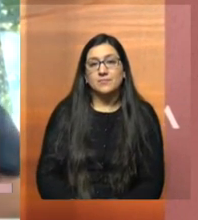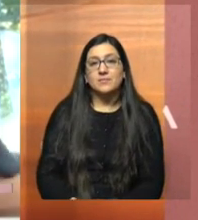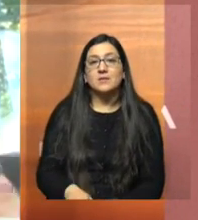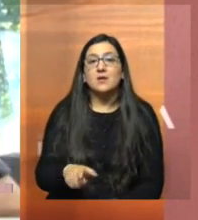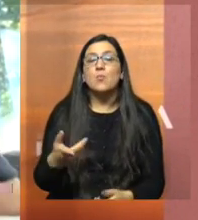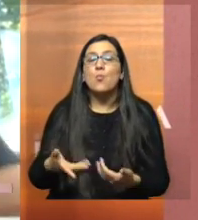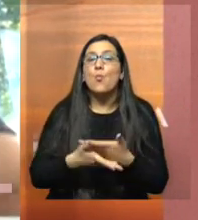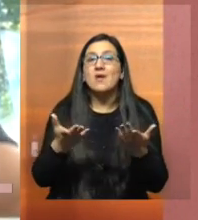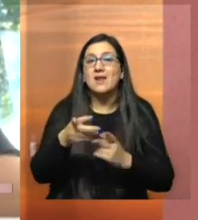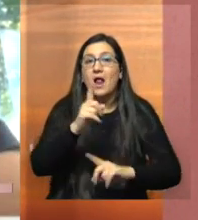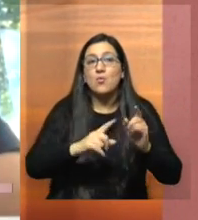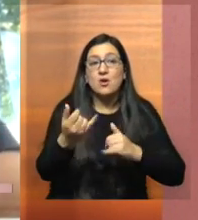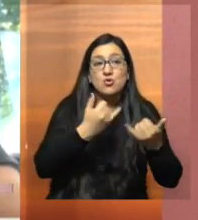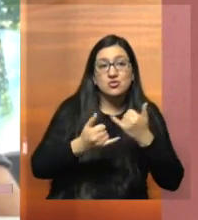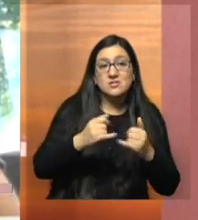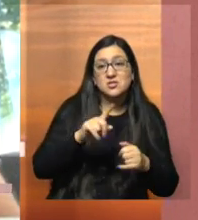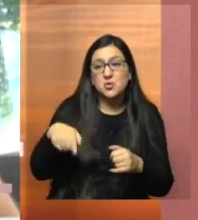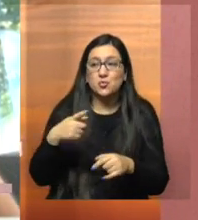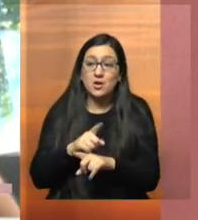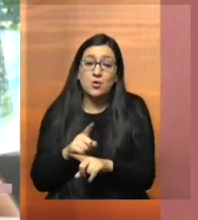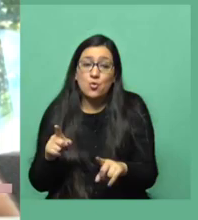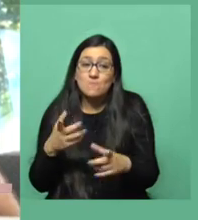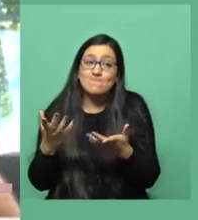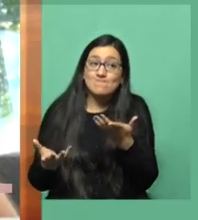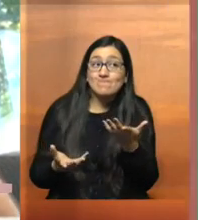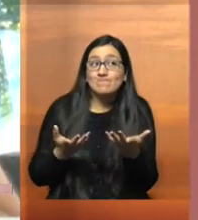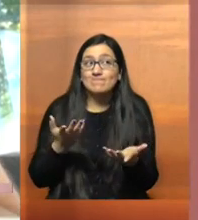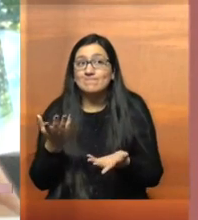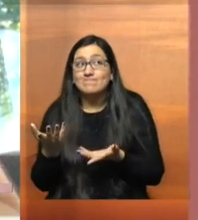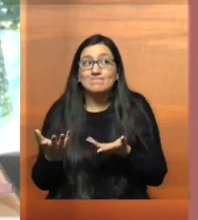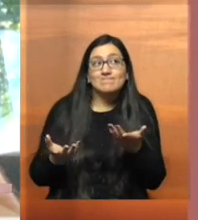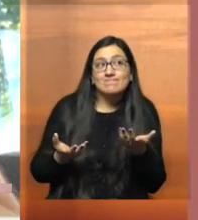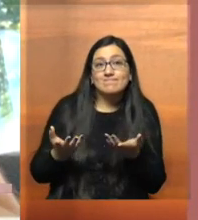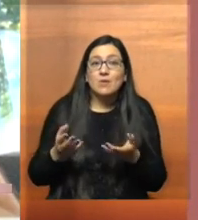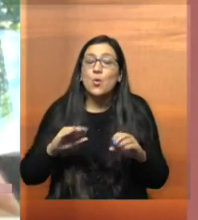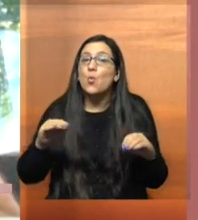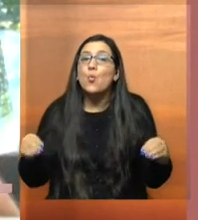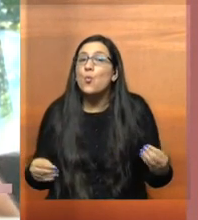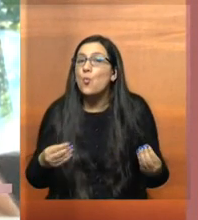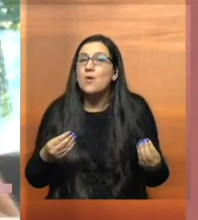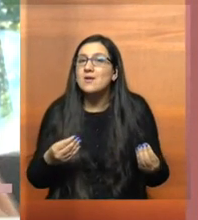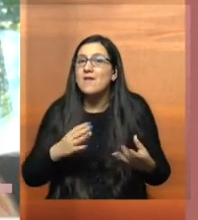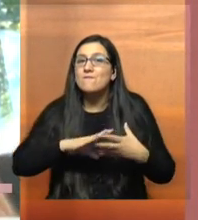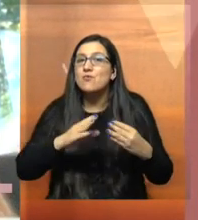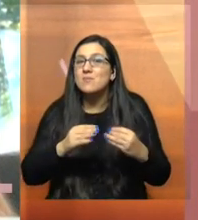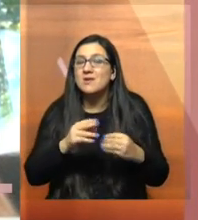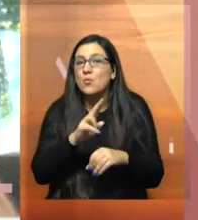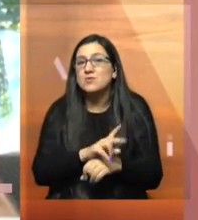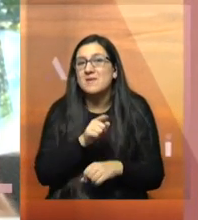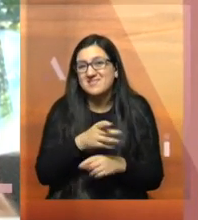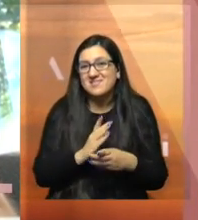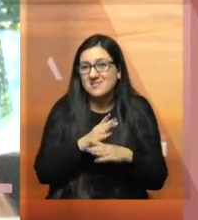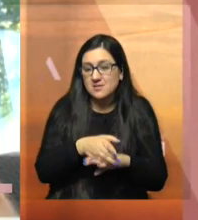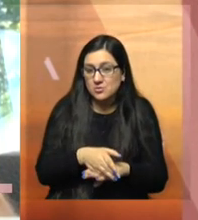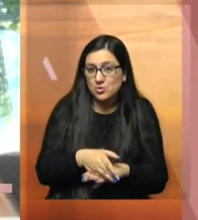sea una noticia y no otra. Ahí viene un tema de cuáles son los criterios que se utilizan para ese acceso, y por supuesto